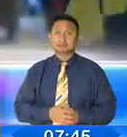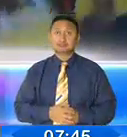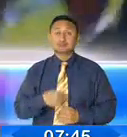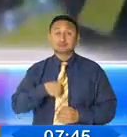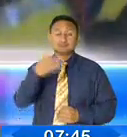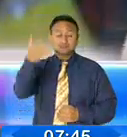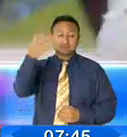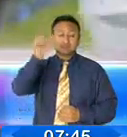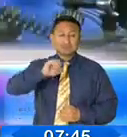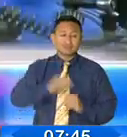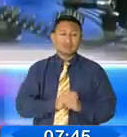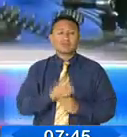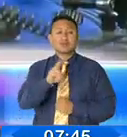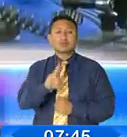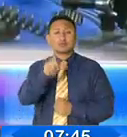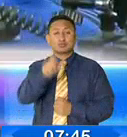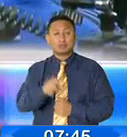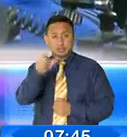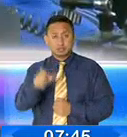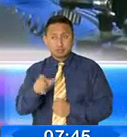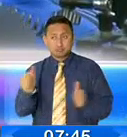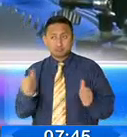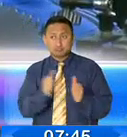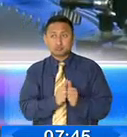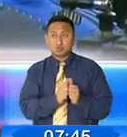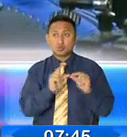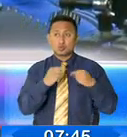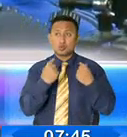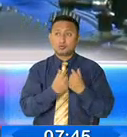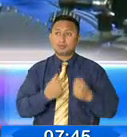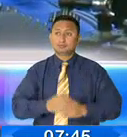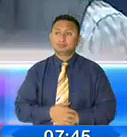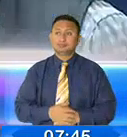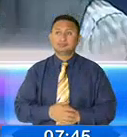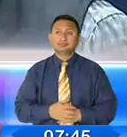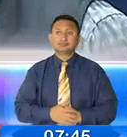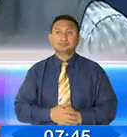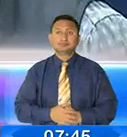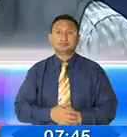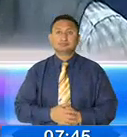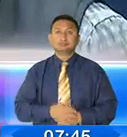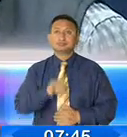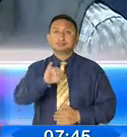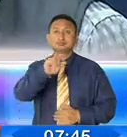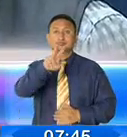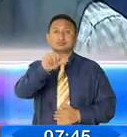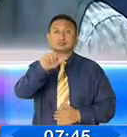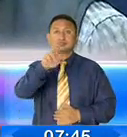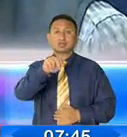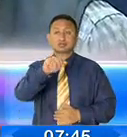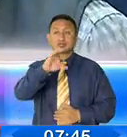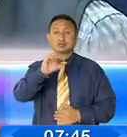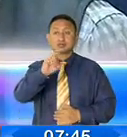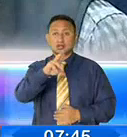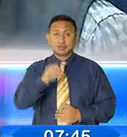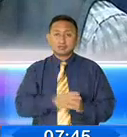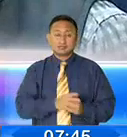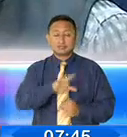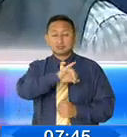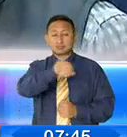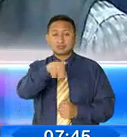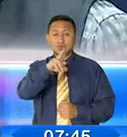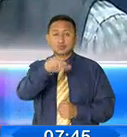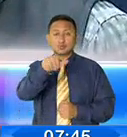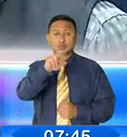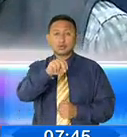a dos de sus colaboradores que mantendrá dentro del gabinete presidencial. Iván Correa Calderón y Juan Carlos Holguín